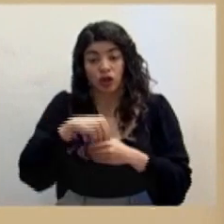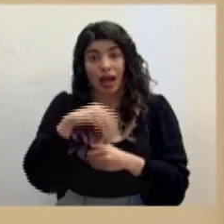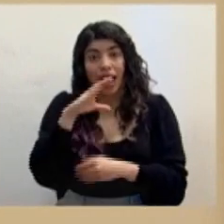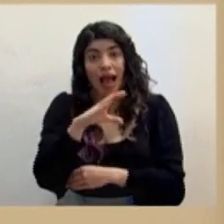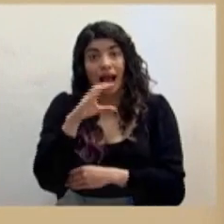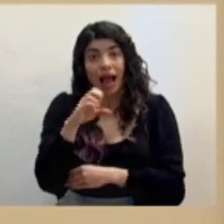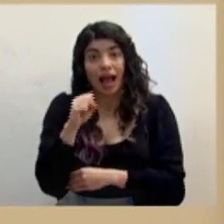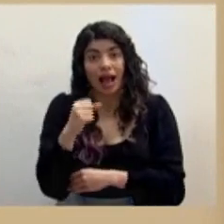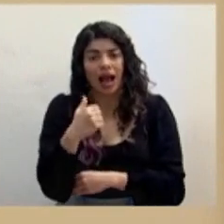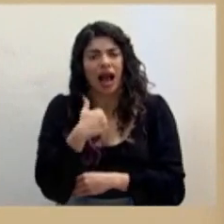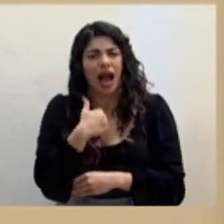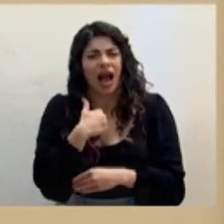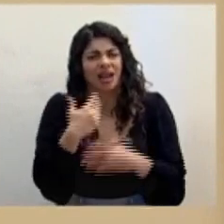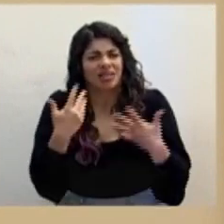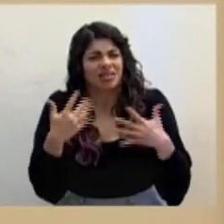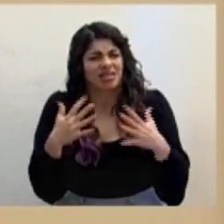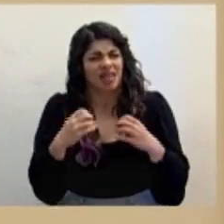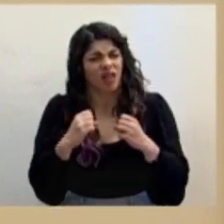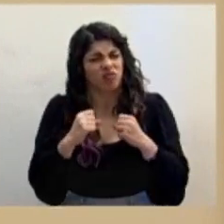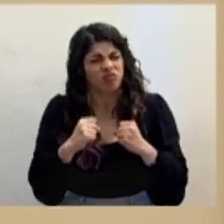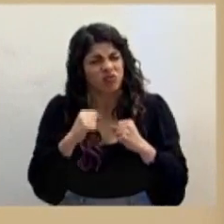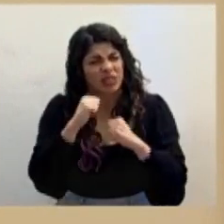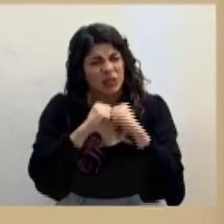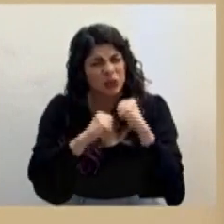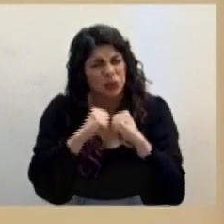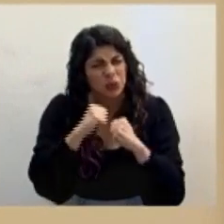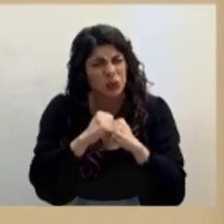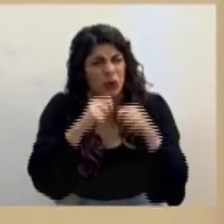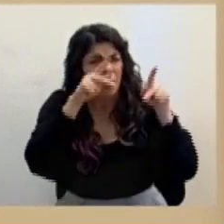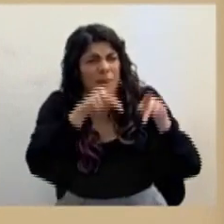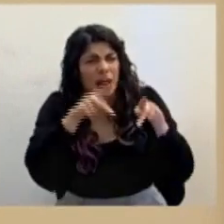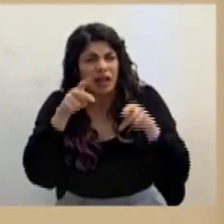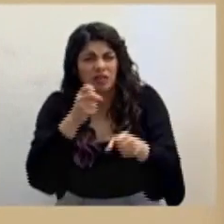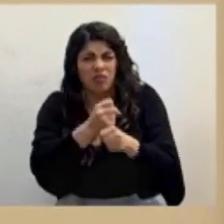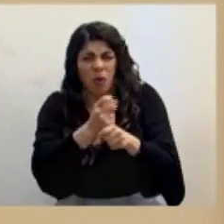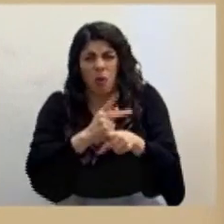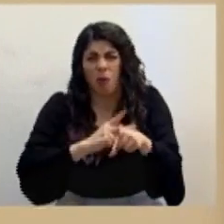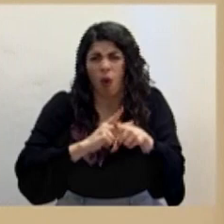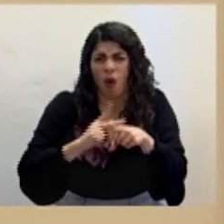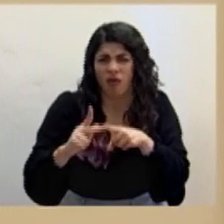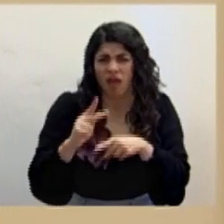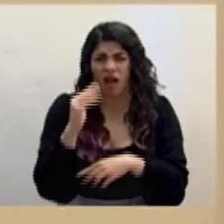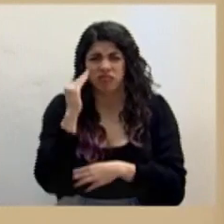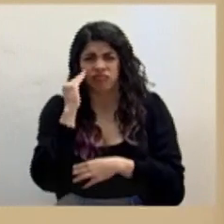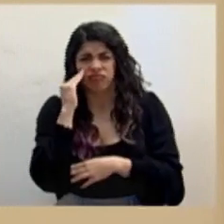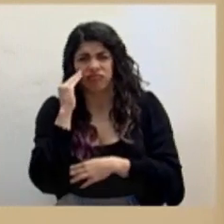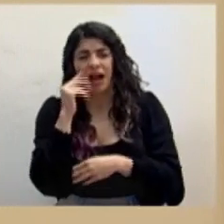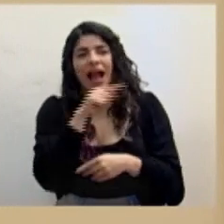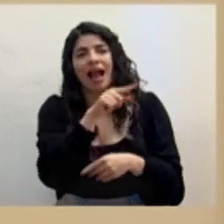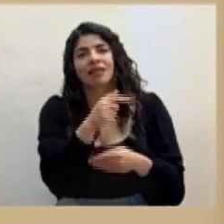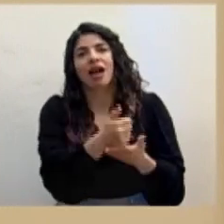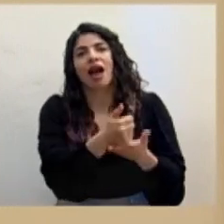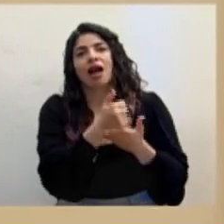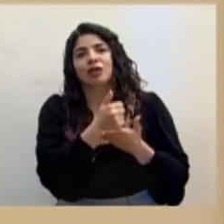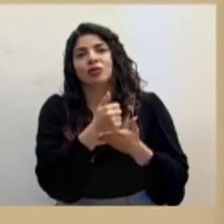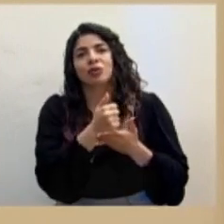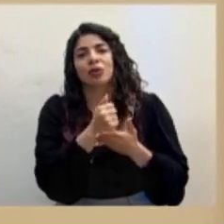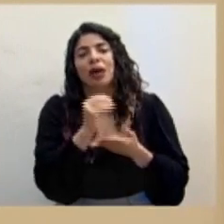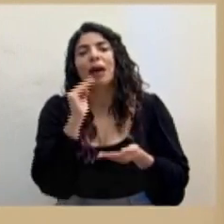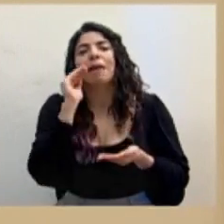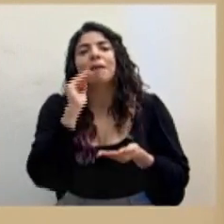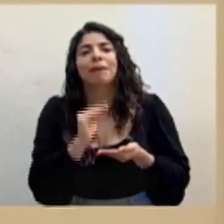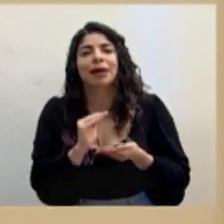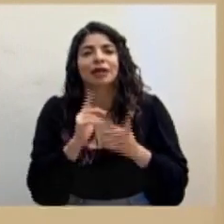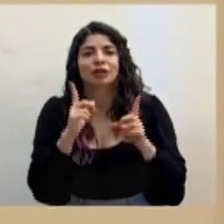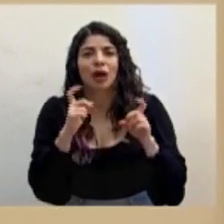tengamos tan estructurado y personal tan capacitado disminuye la posibilidad de que tengamos ese tipo de